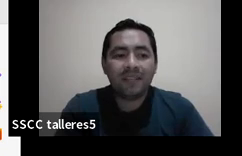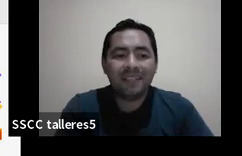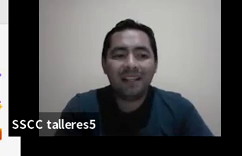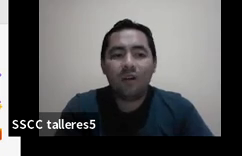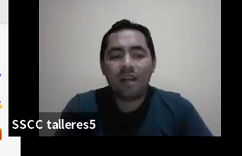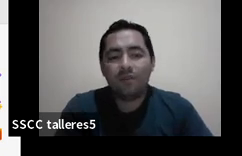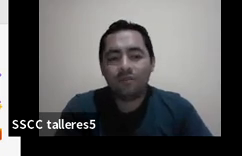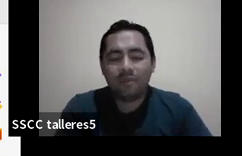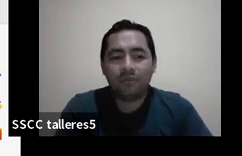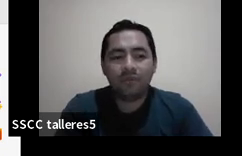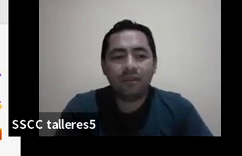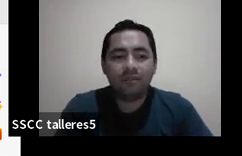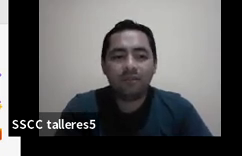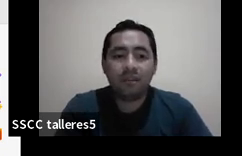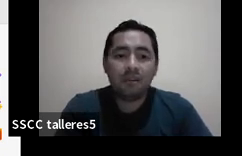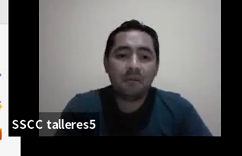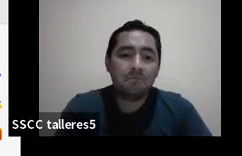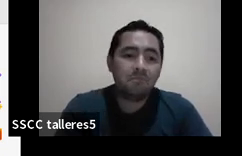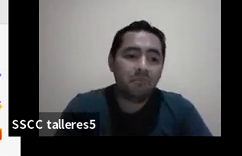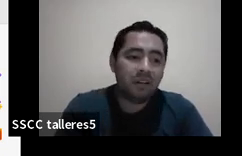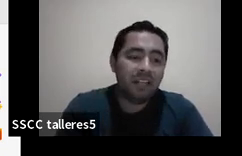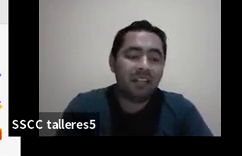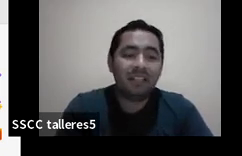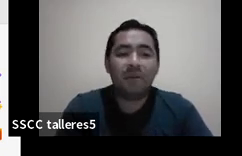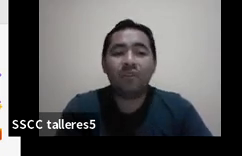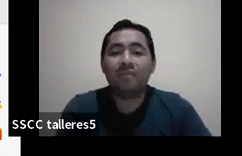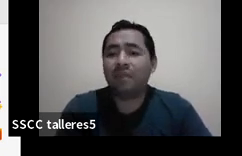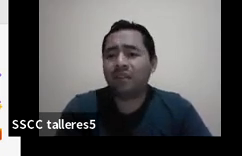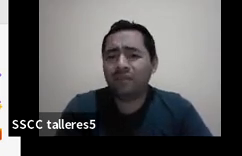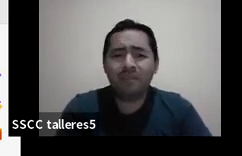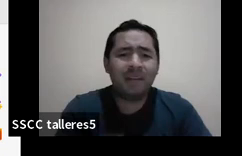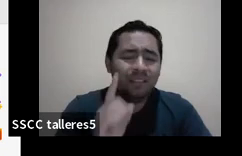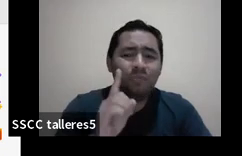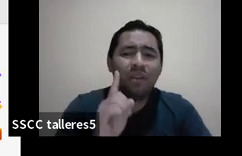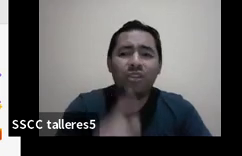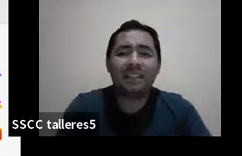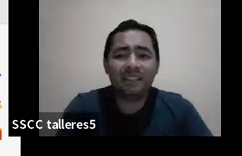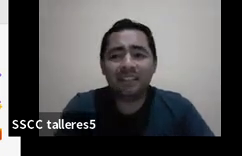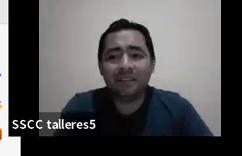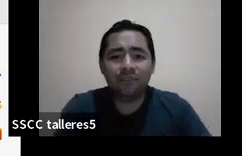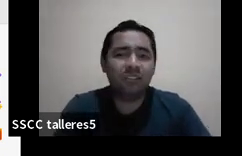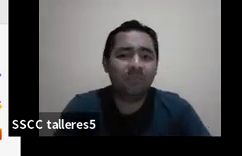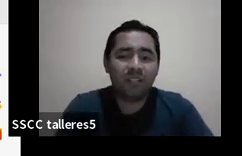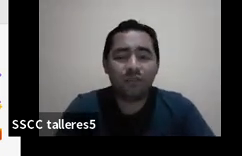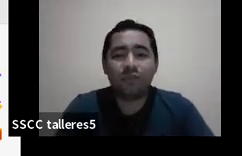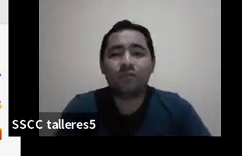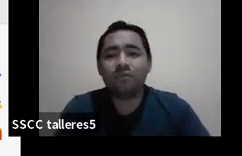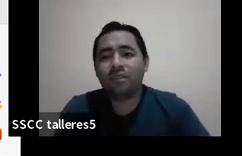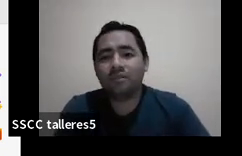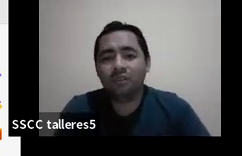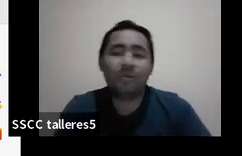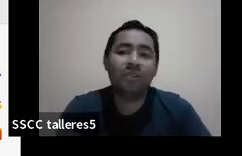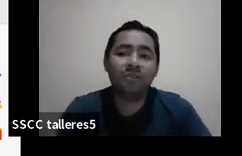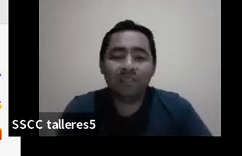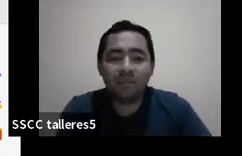A ver, ¿es fácil leer los labios? Me preguntan. En realidad, esa pregunta es más que todo para oyentes, no es tanto para sordos.